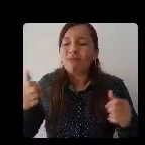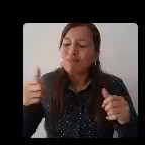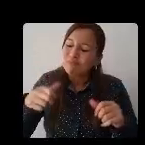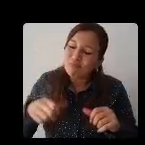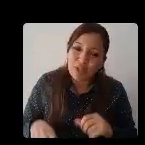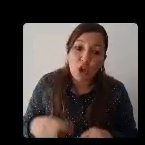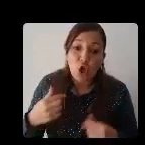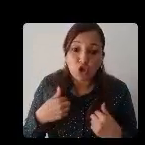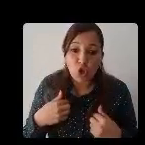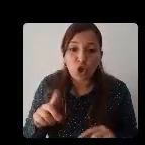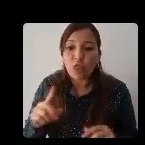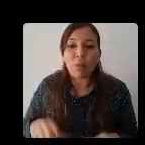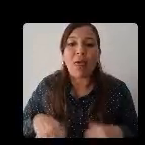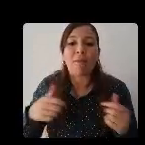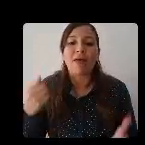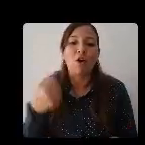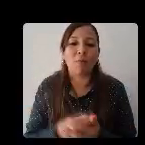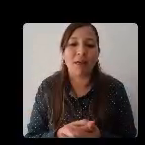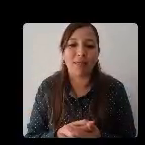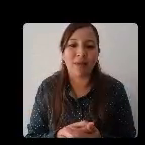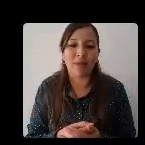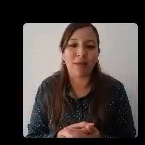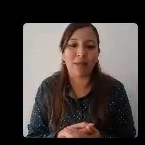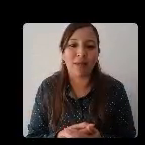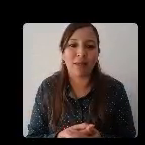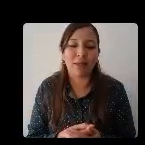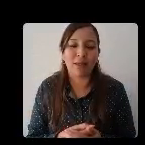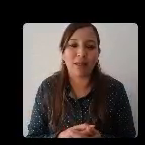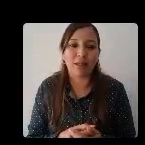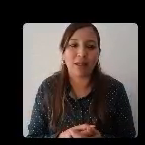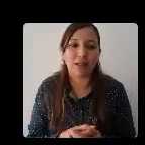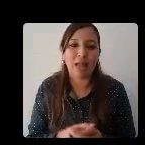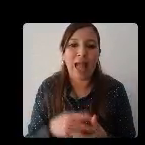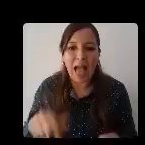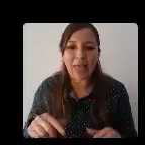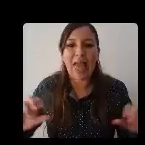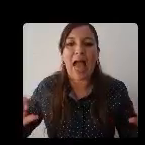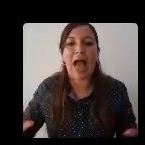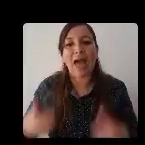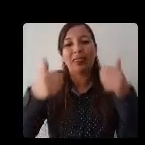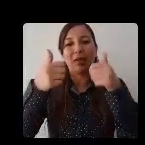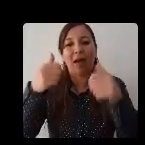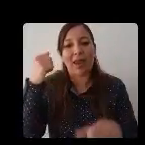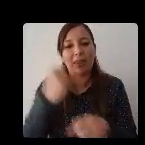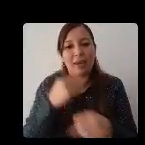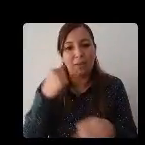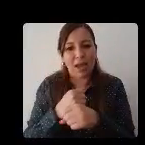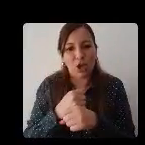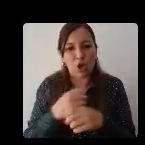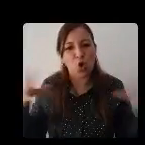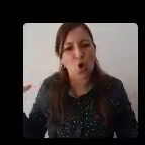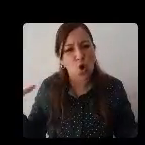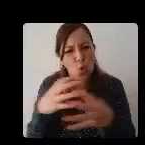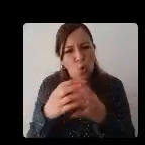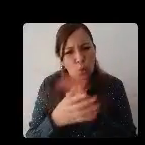muchos que se han cerrado porque dicen que ya no va a ser, pero con poco, así es la vida. Por eso son pruebas, ¿no? Pruebas de valor